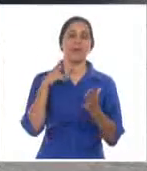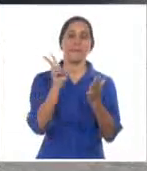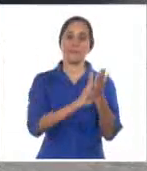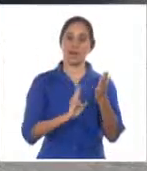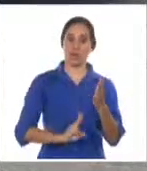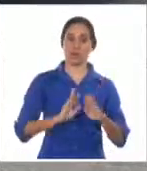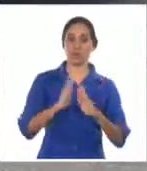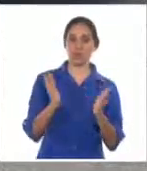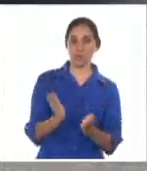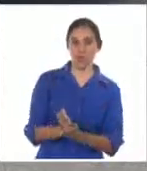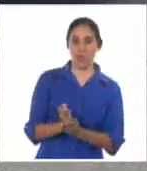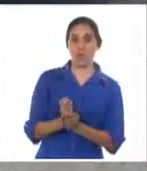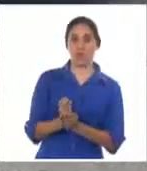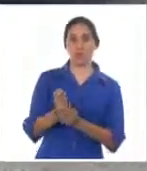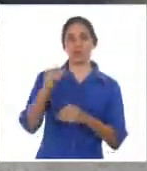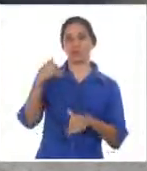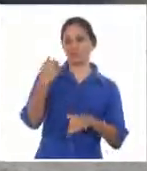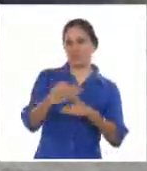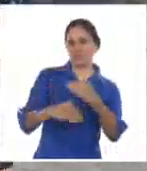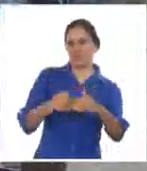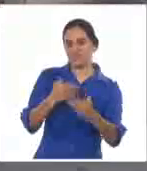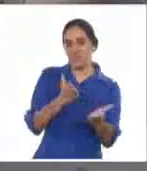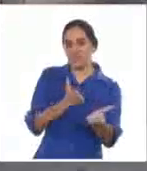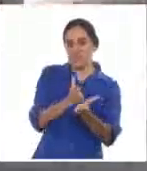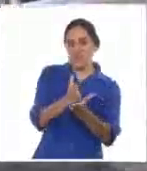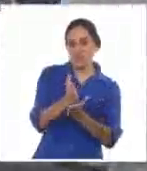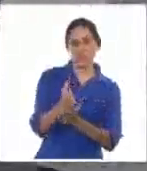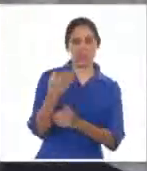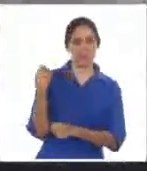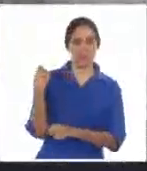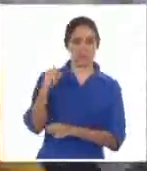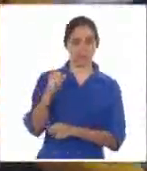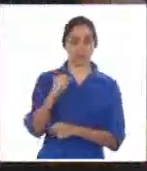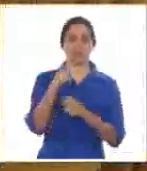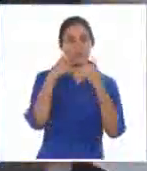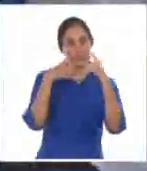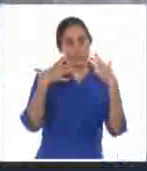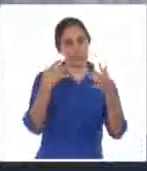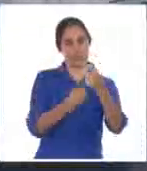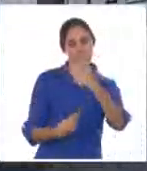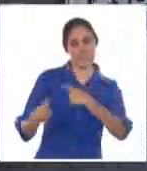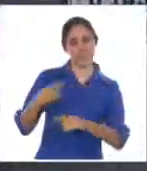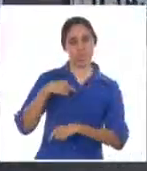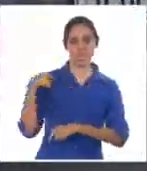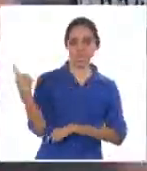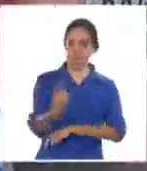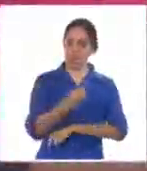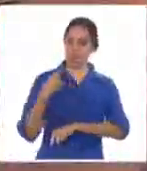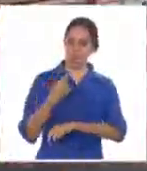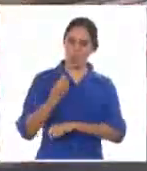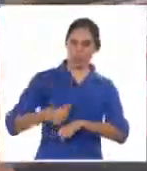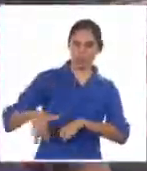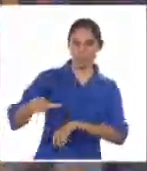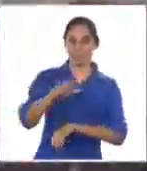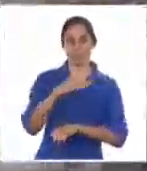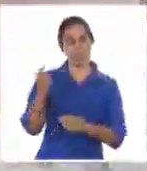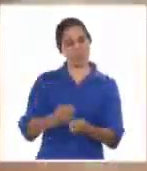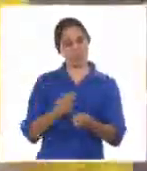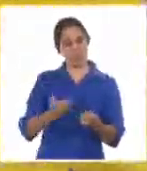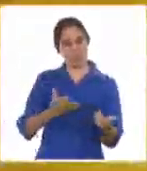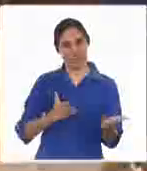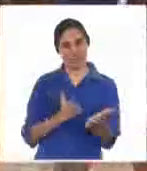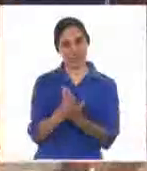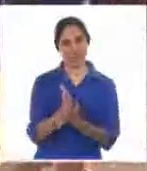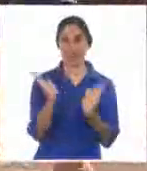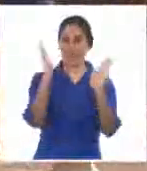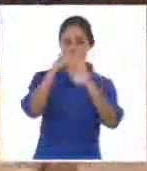la reproducción de la violencia. Es tarea de todos y de actuación constante y perseverante para que no